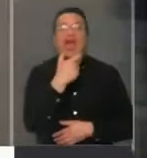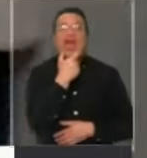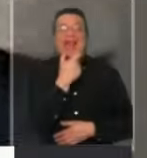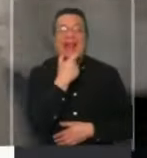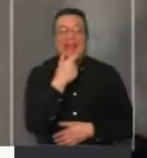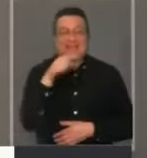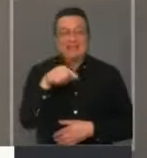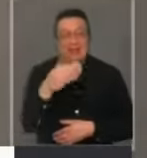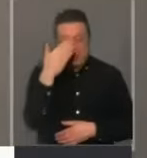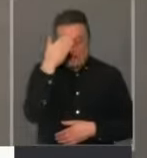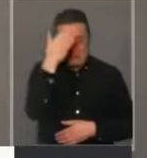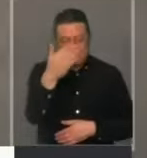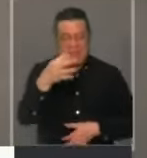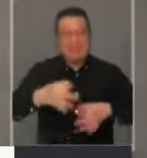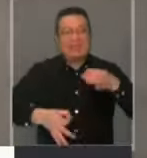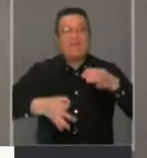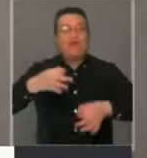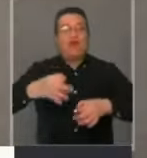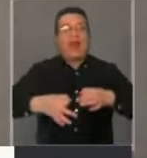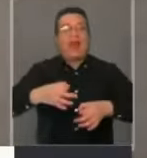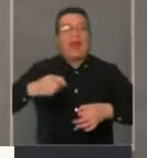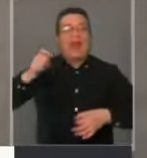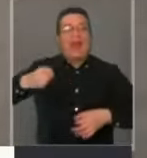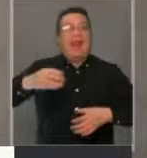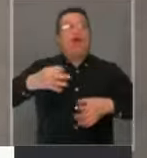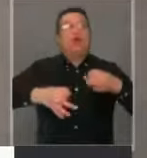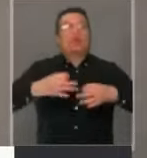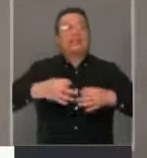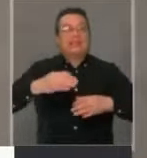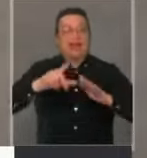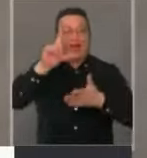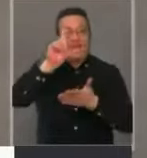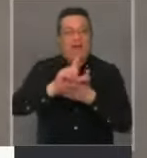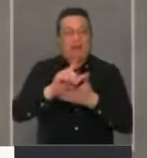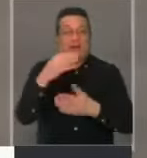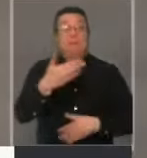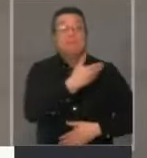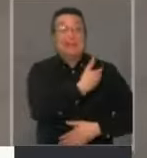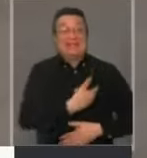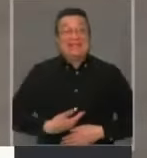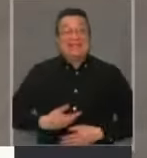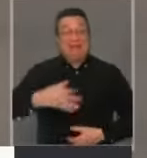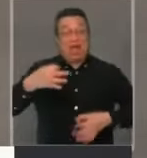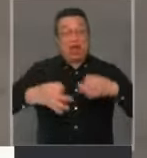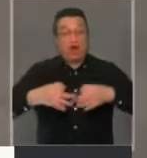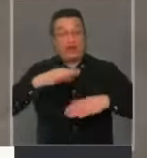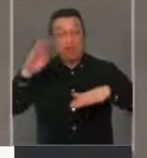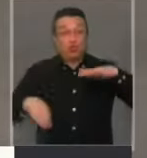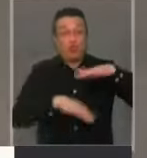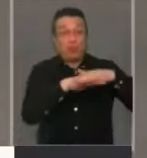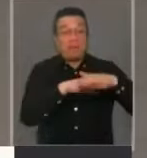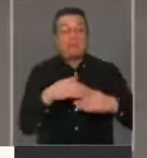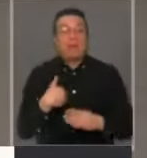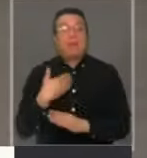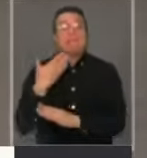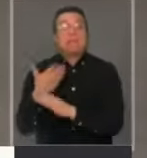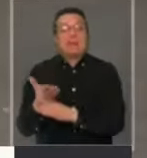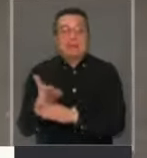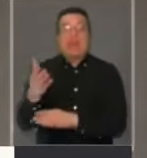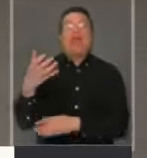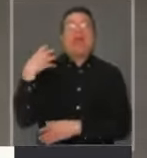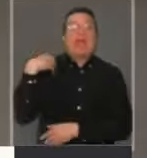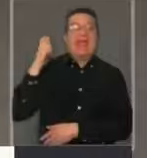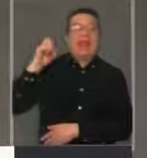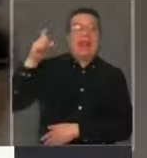del Palacio de Tribunales de Justicia, que el presidente de la Corte Suprema le manifestó a través de un oficio al general director de